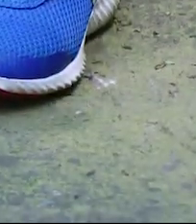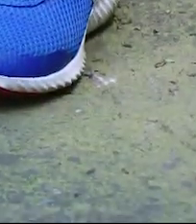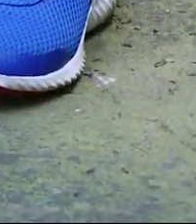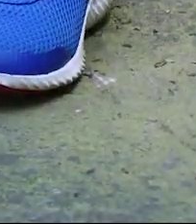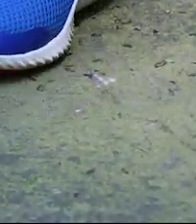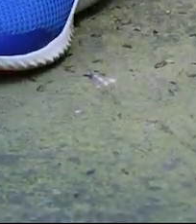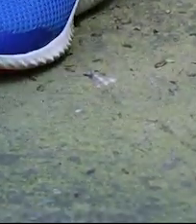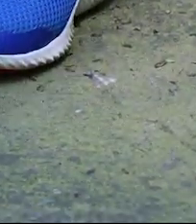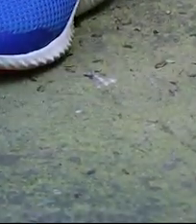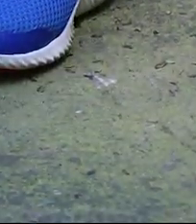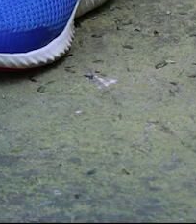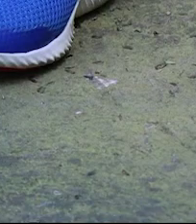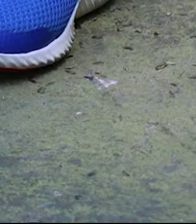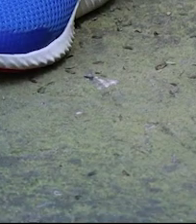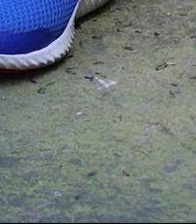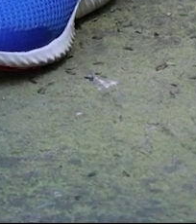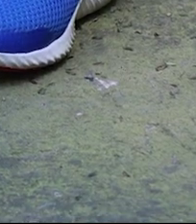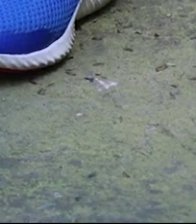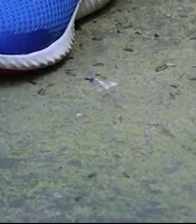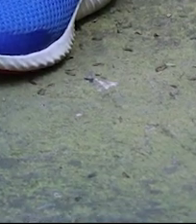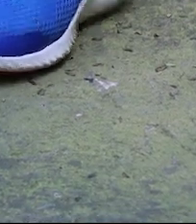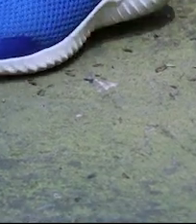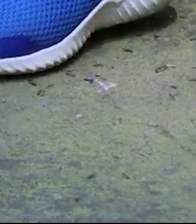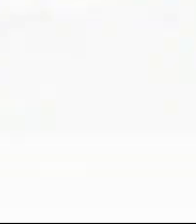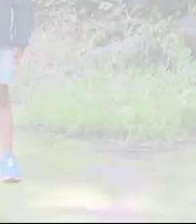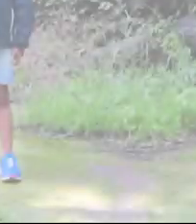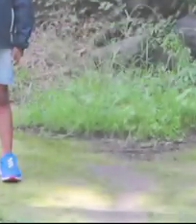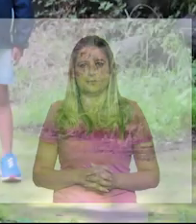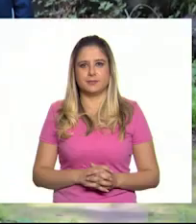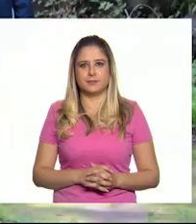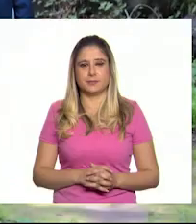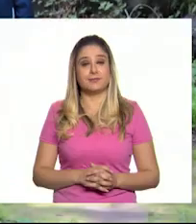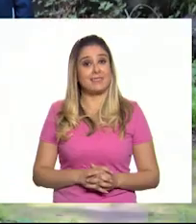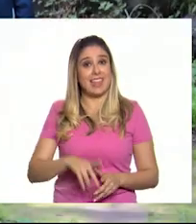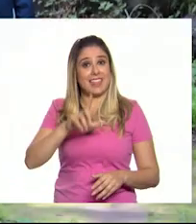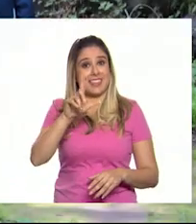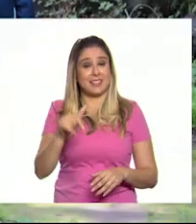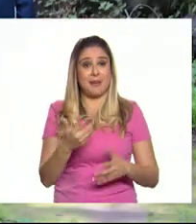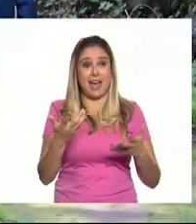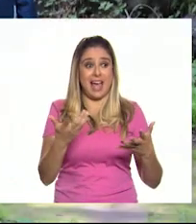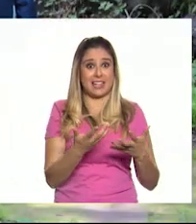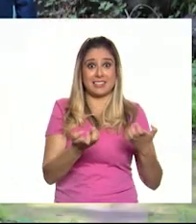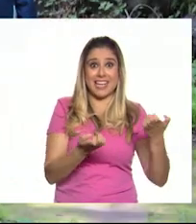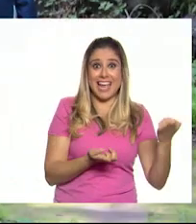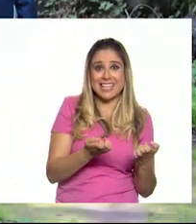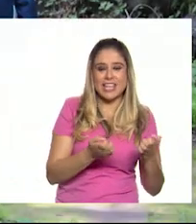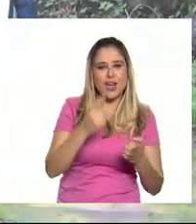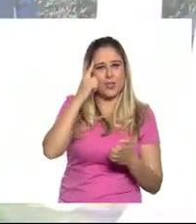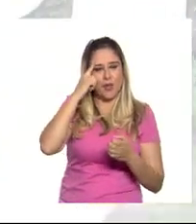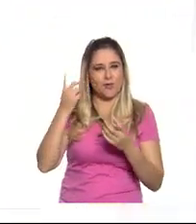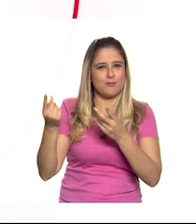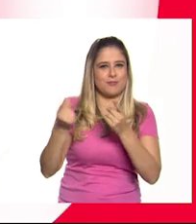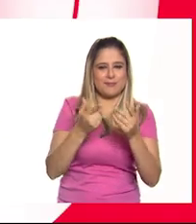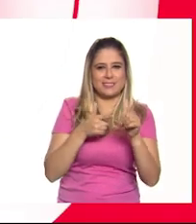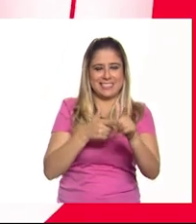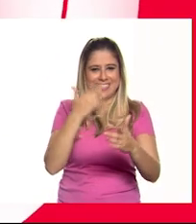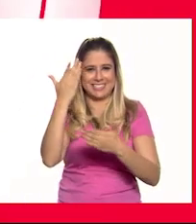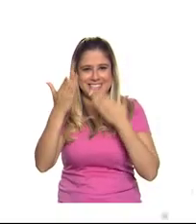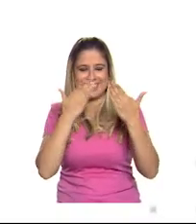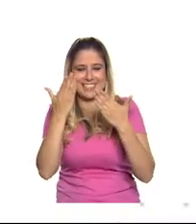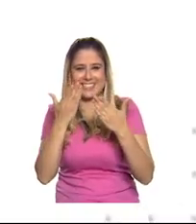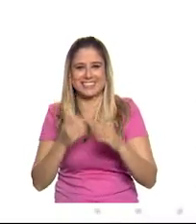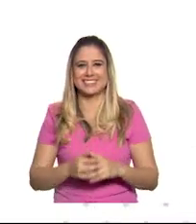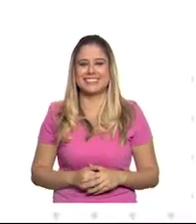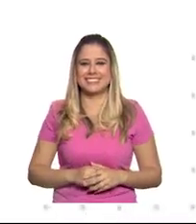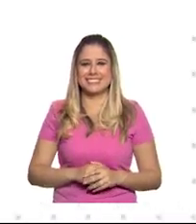tener siempre la posición de los pies, de las puntas hacia adentro. Y después de cada pausa, activa tu mente.